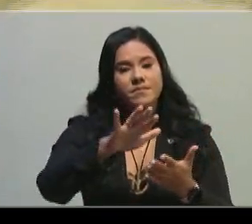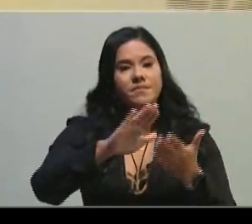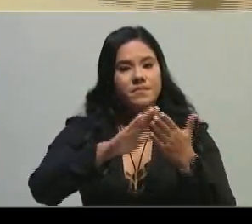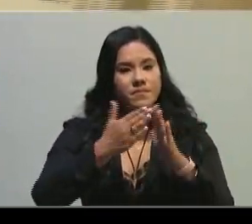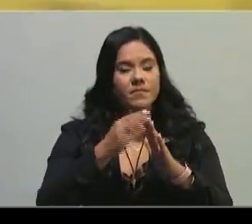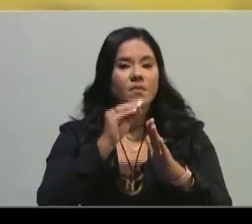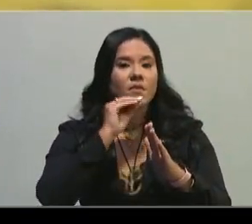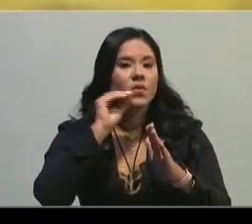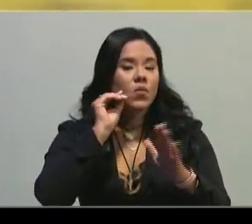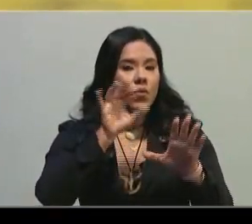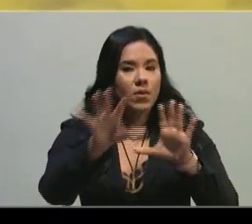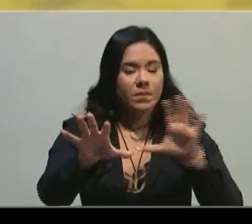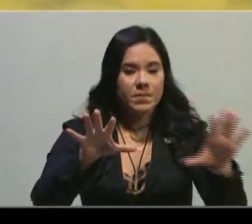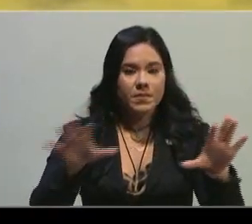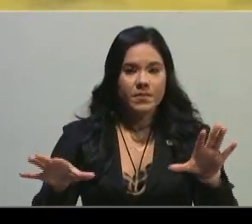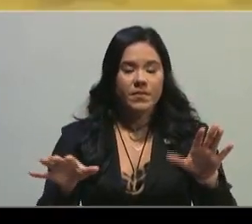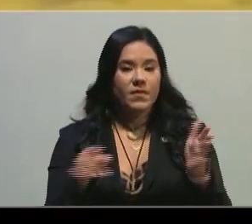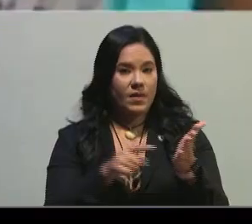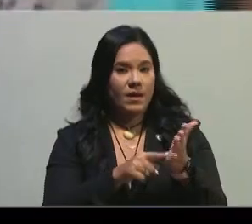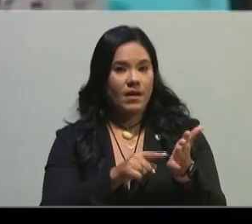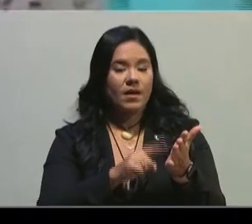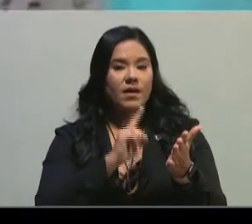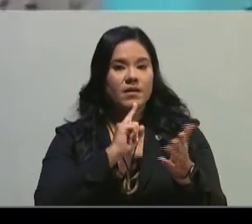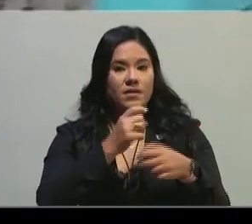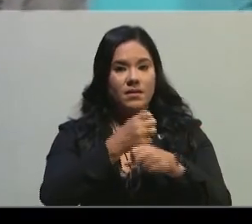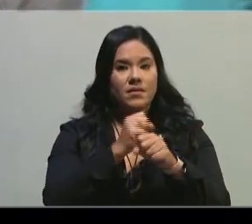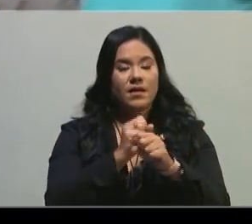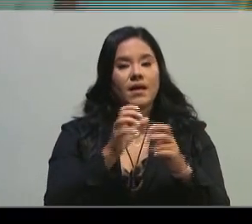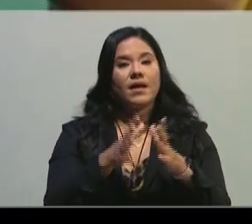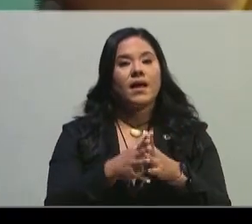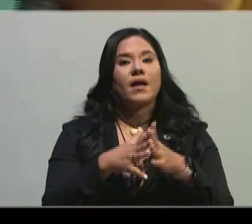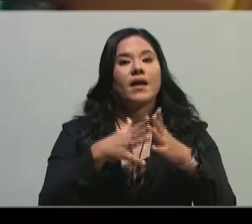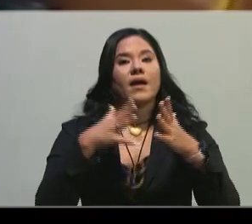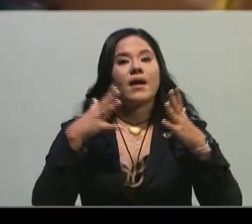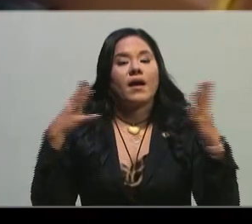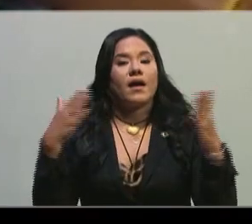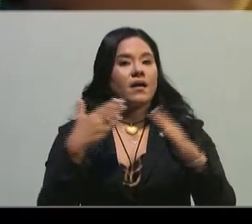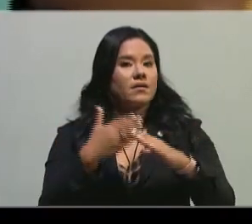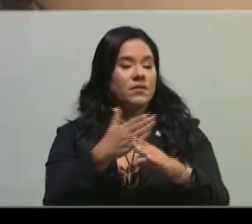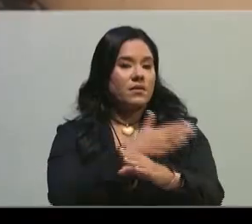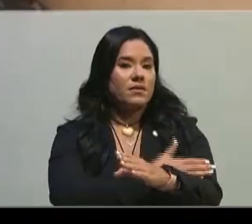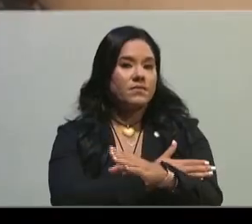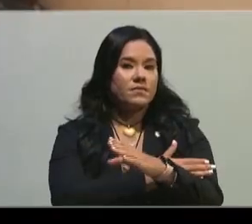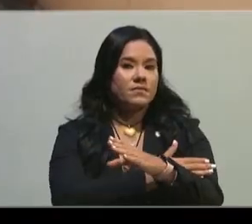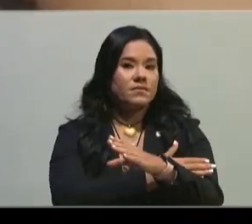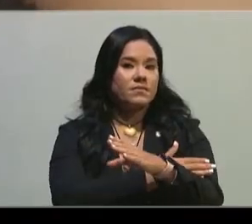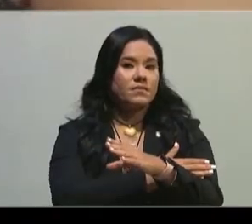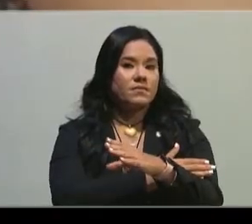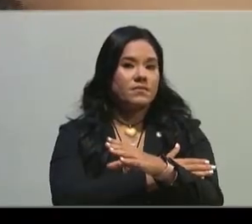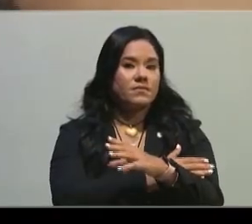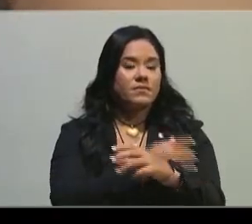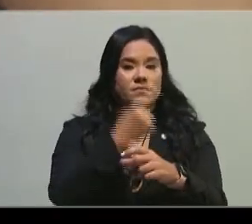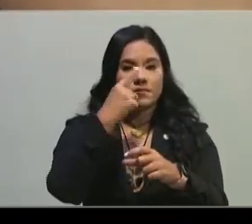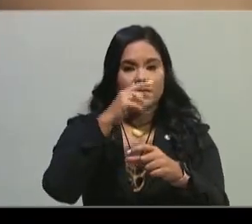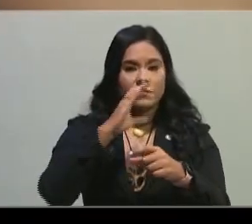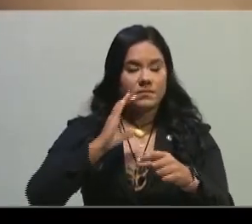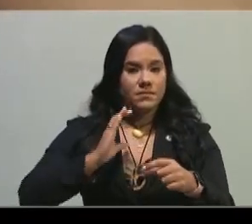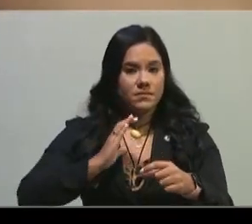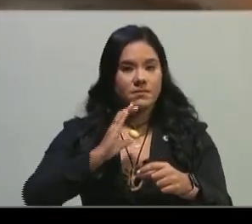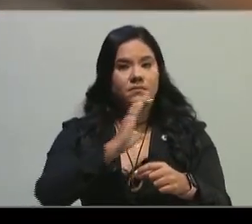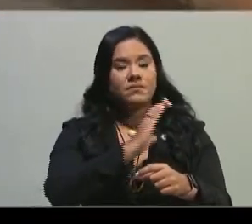sea que hemos duplicado la cantidad que anteriormente eh pued impactaba esta comisión